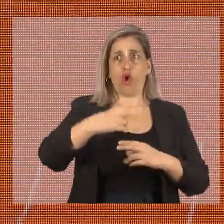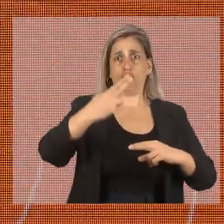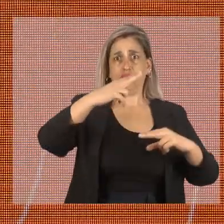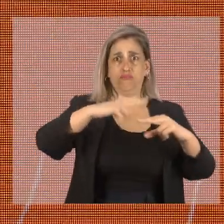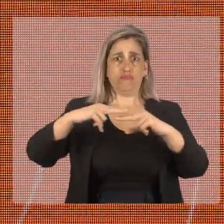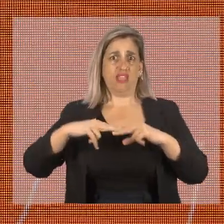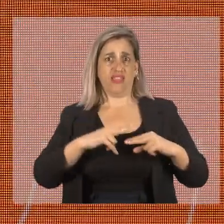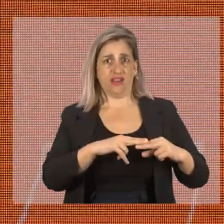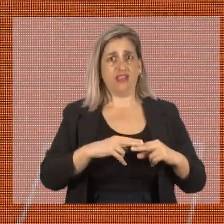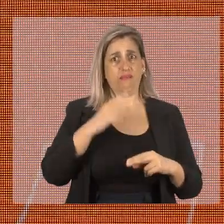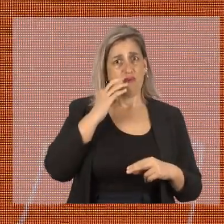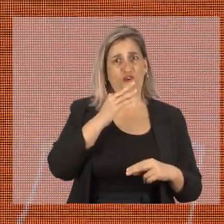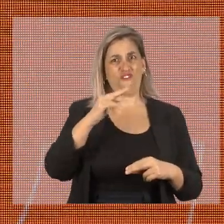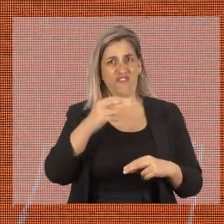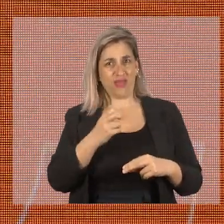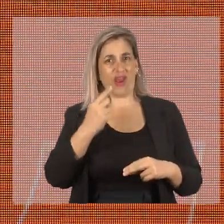óptica